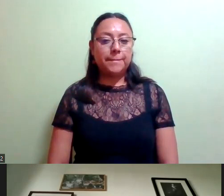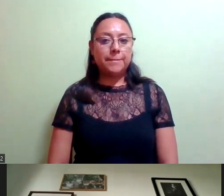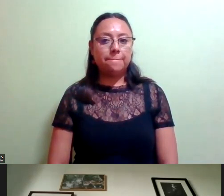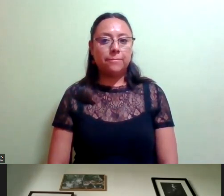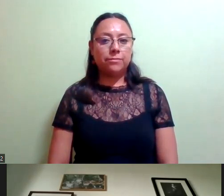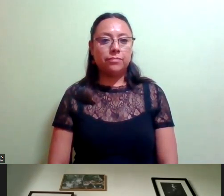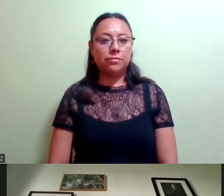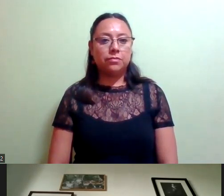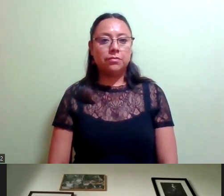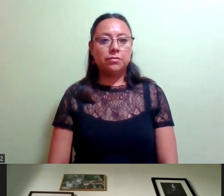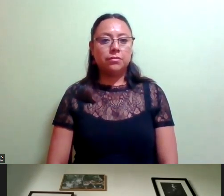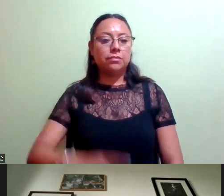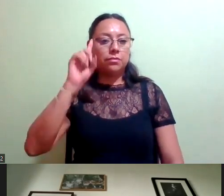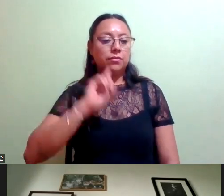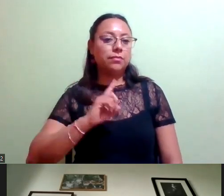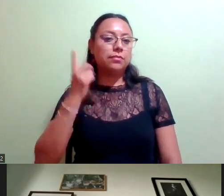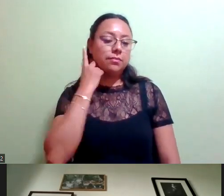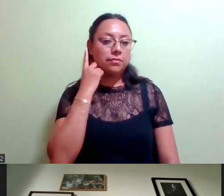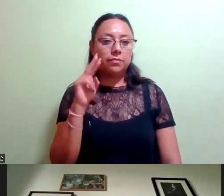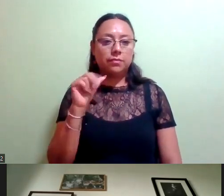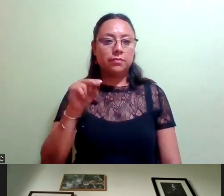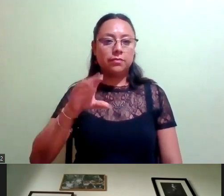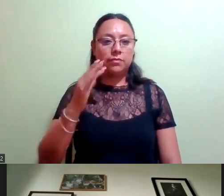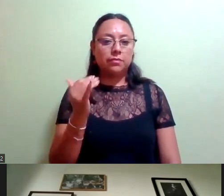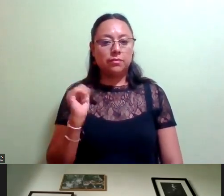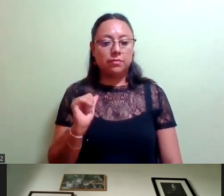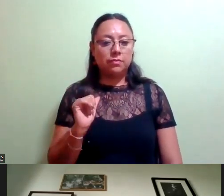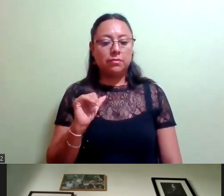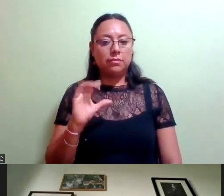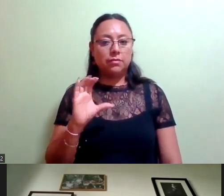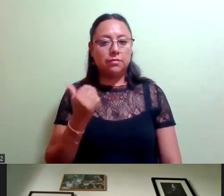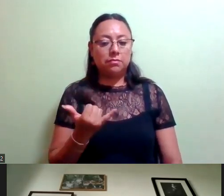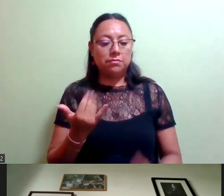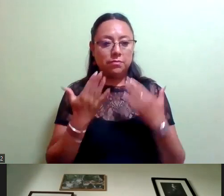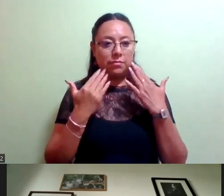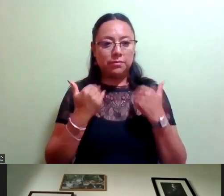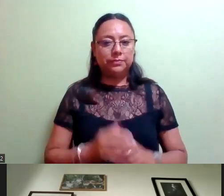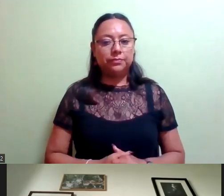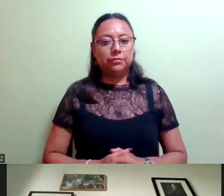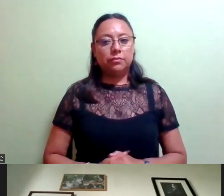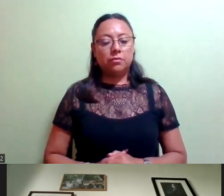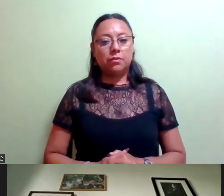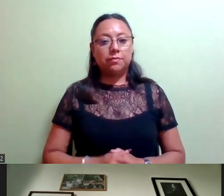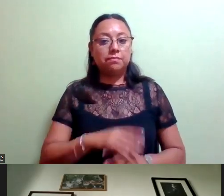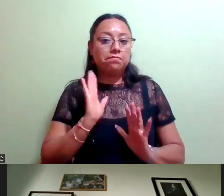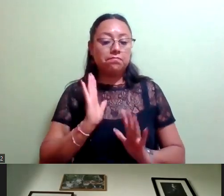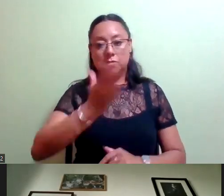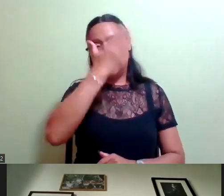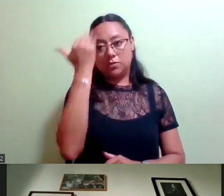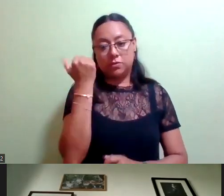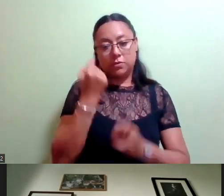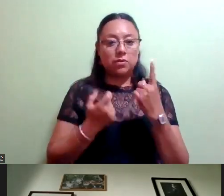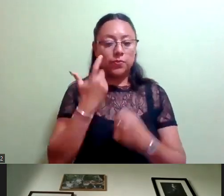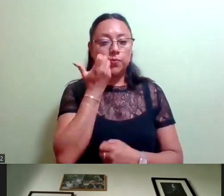No veo a la diputada Nancy. Parece ser que no. No sé si alguien quiera